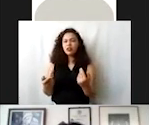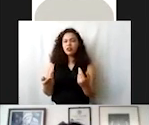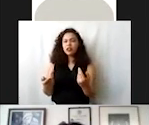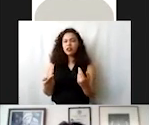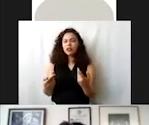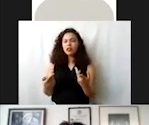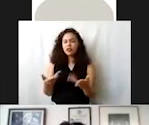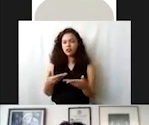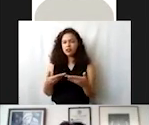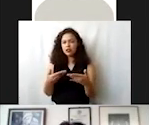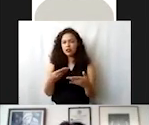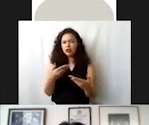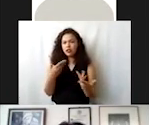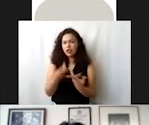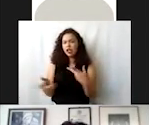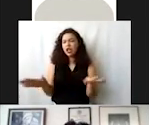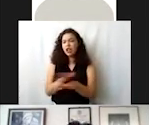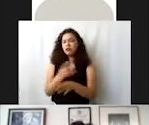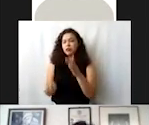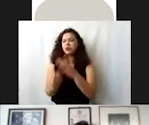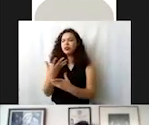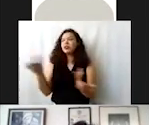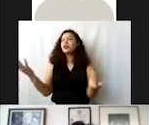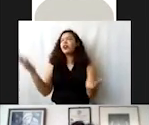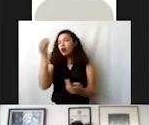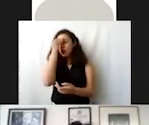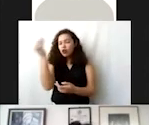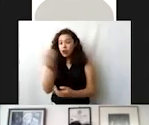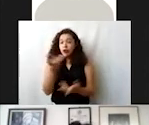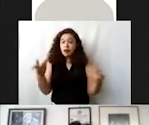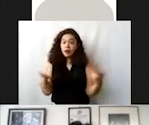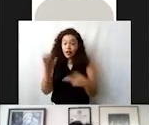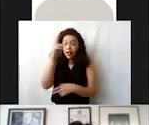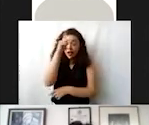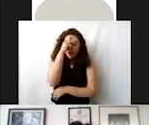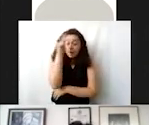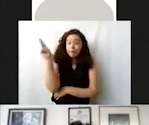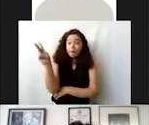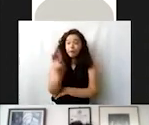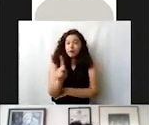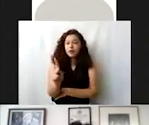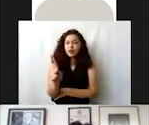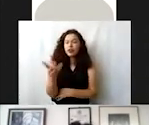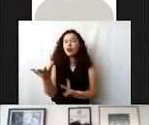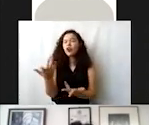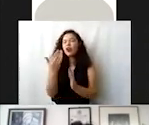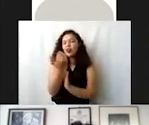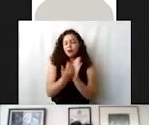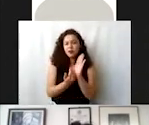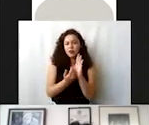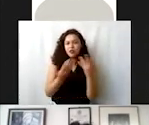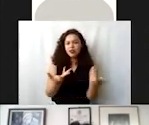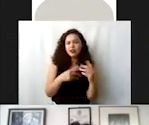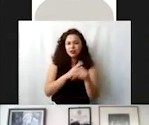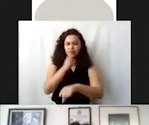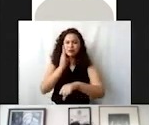martirio, ¿no? Un calvario tenerlos. Y la peor de las, o la menor, pues es una multa,